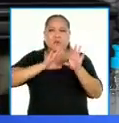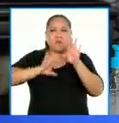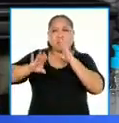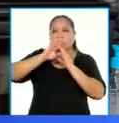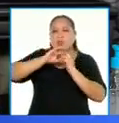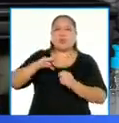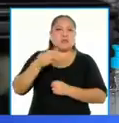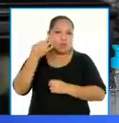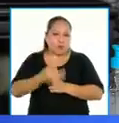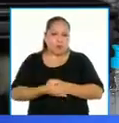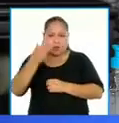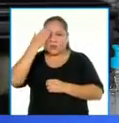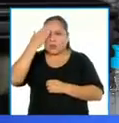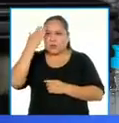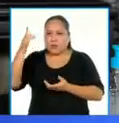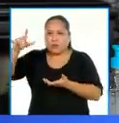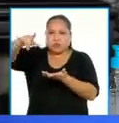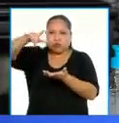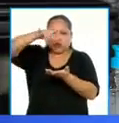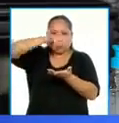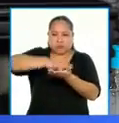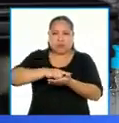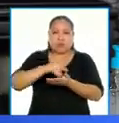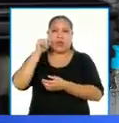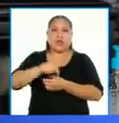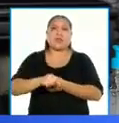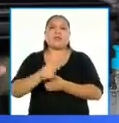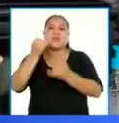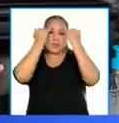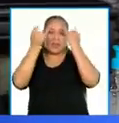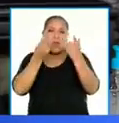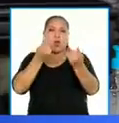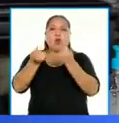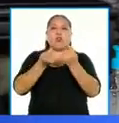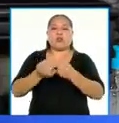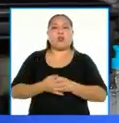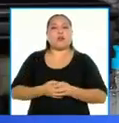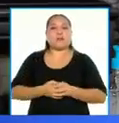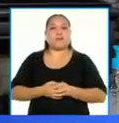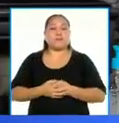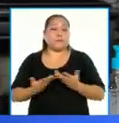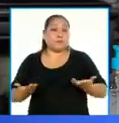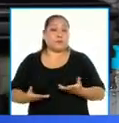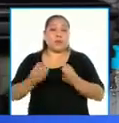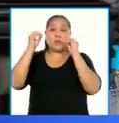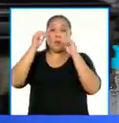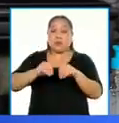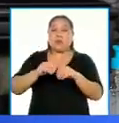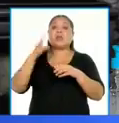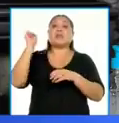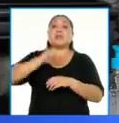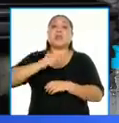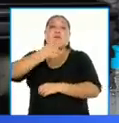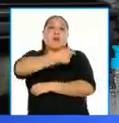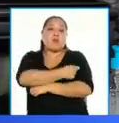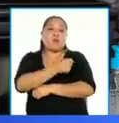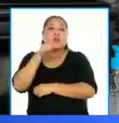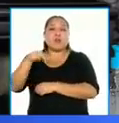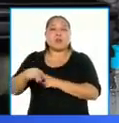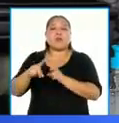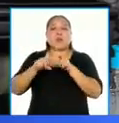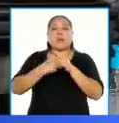por el contrario, hemos generado una expectativa controlada. Entonces, vamos a tener vacunas a partir de